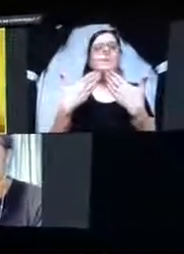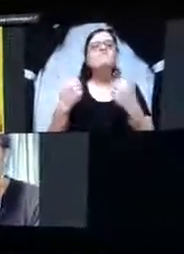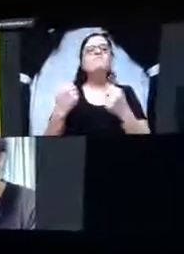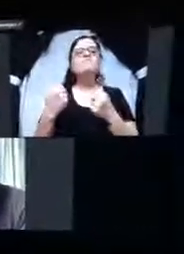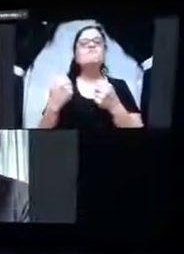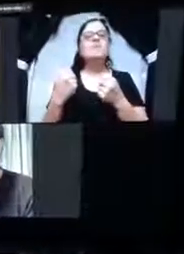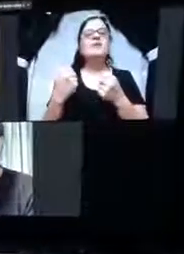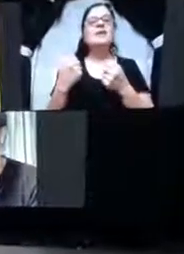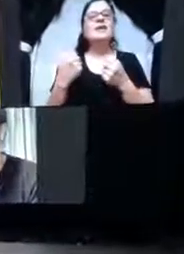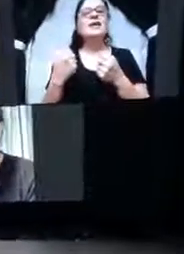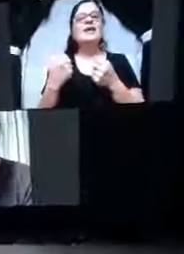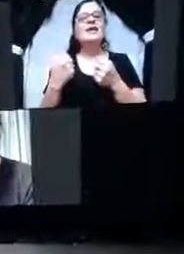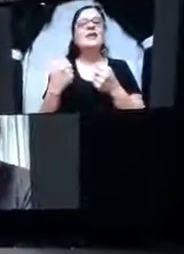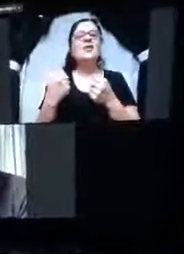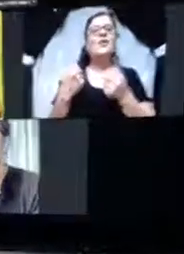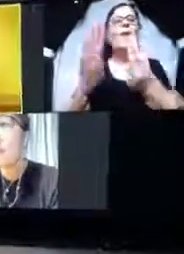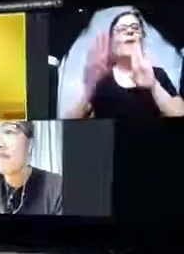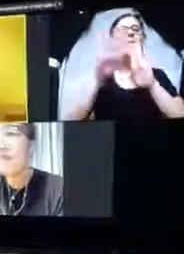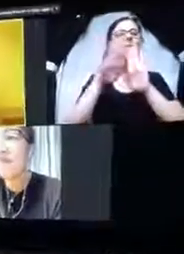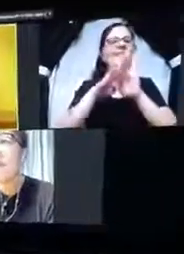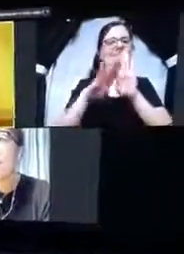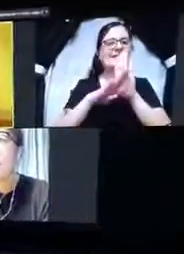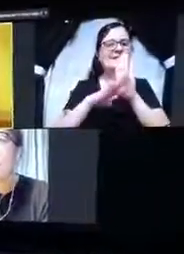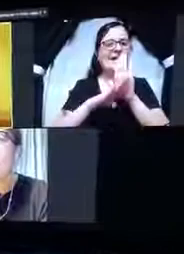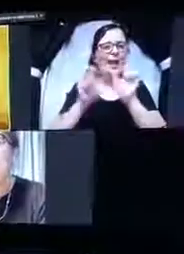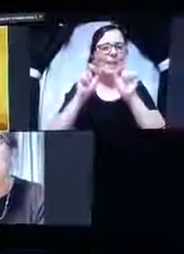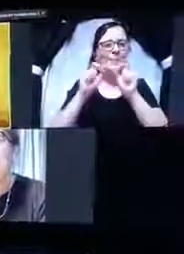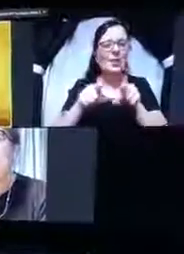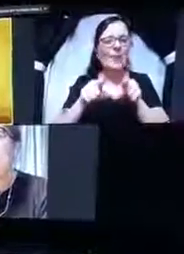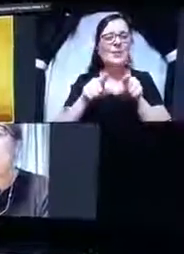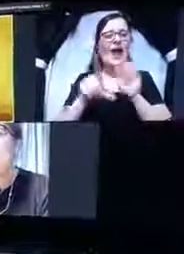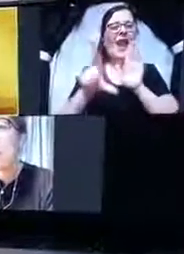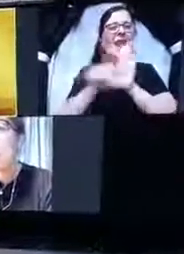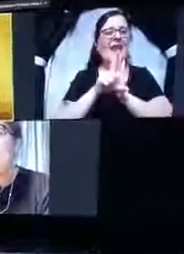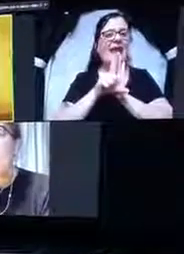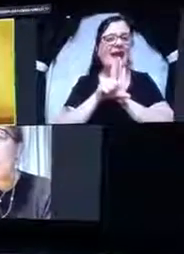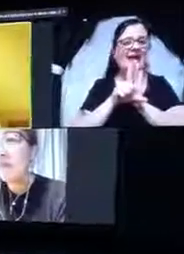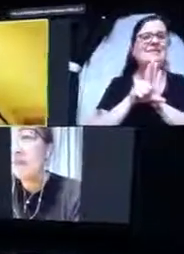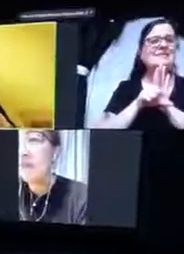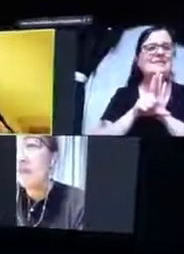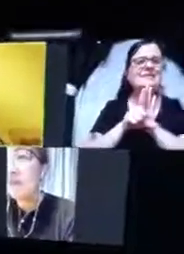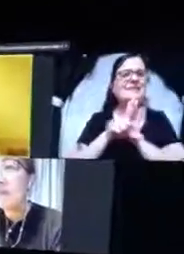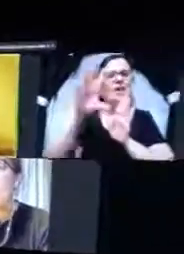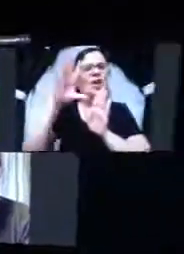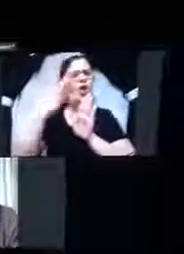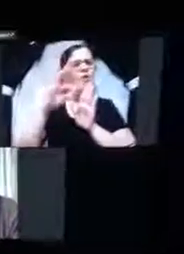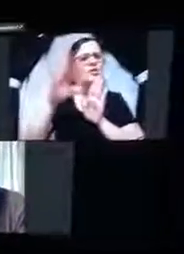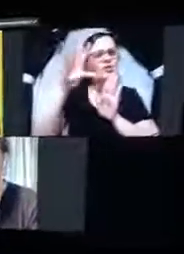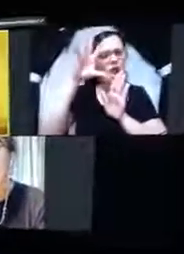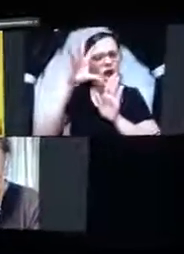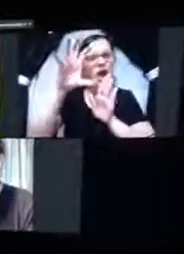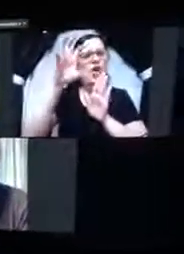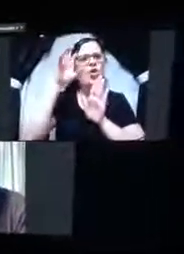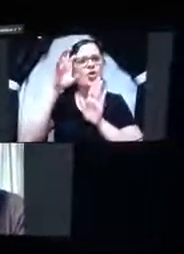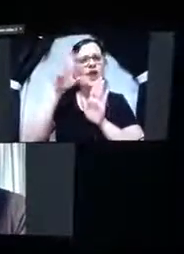materia, una materia que ahora no me acuerdo el nombre, algo muy, muy legal, porque eran recordar